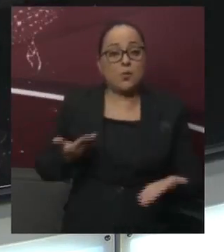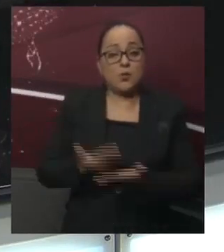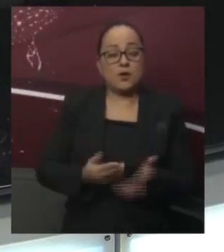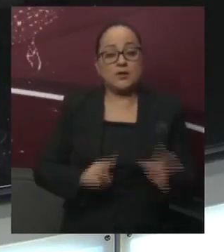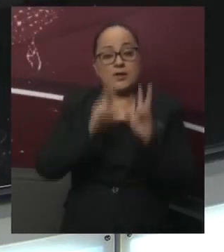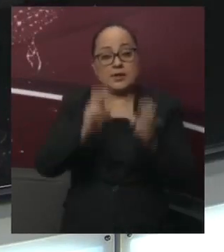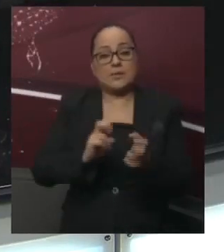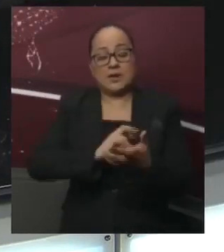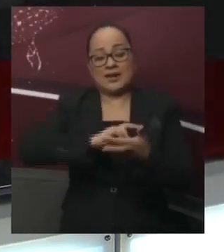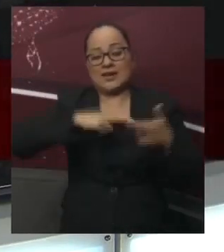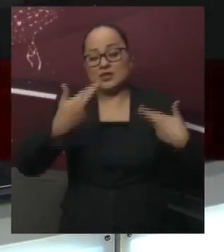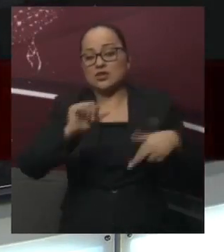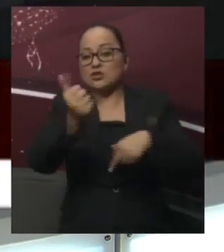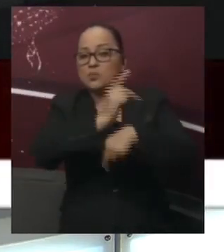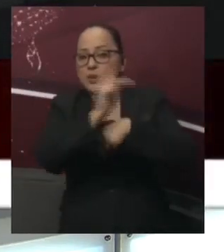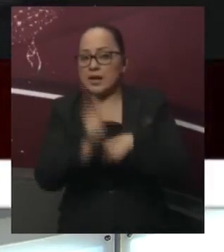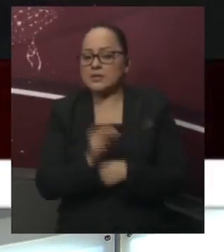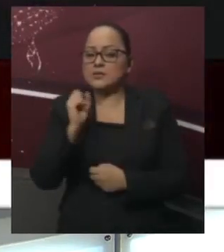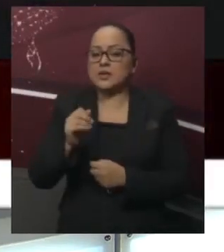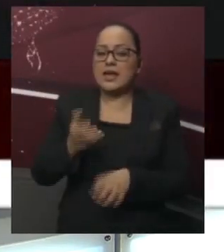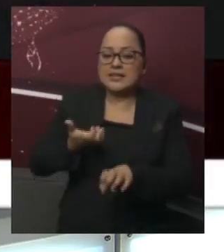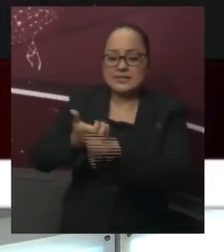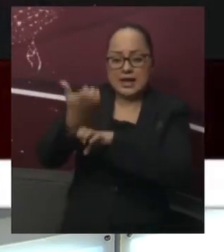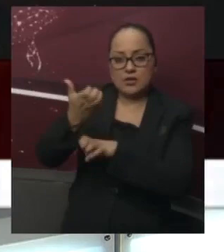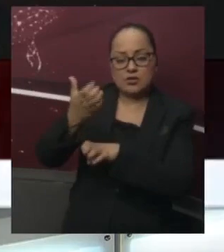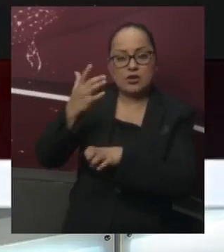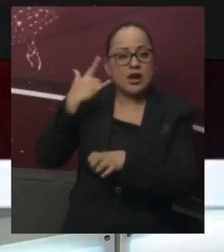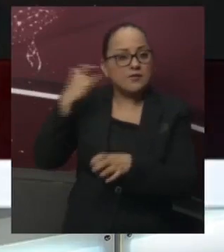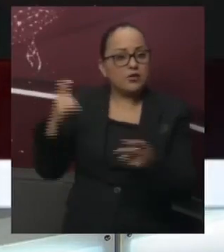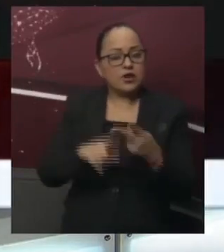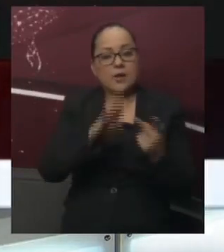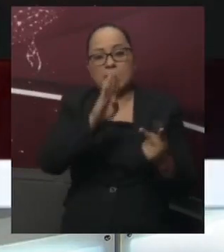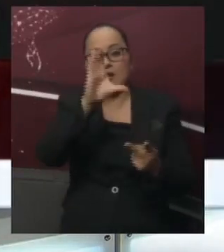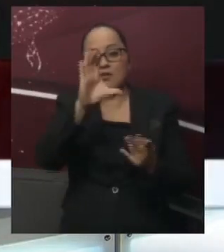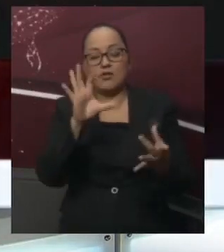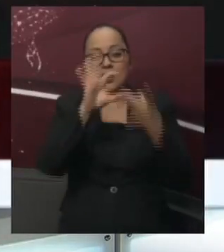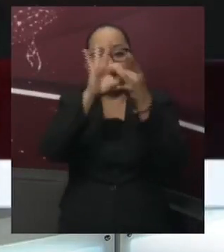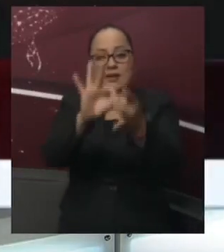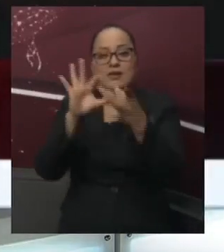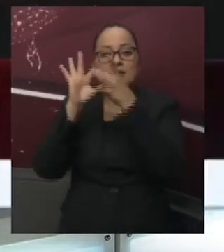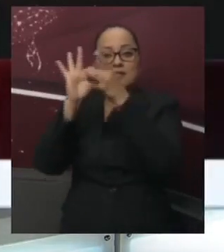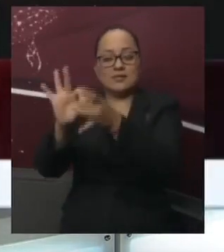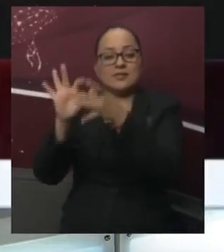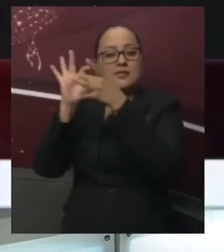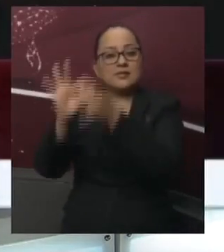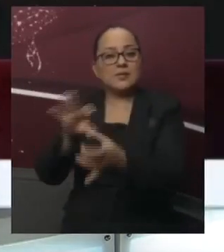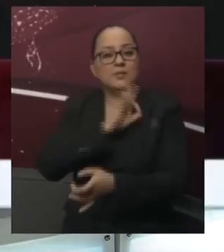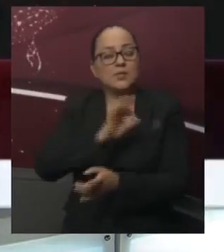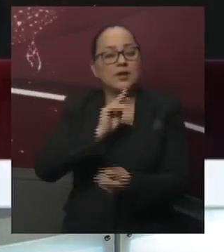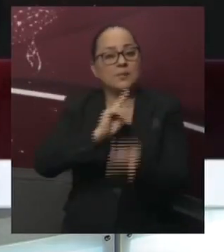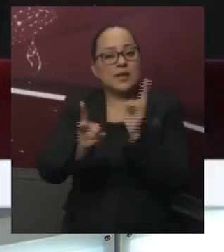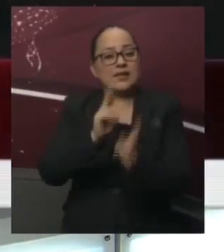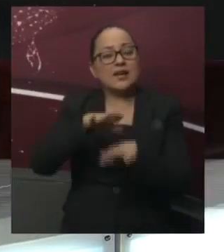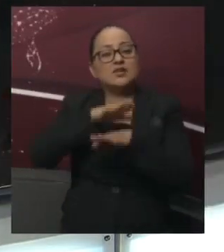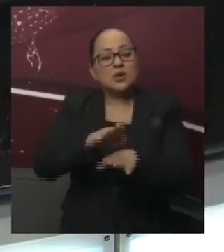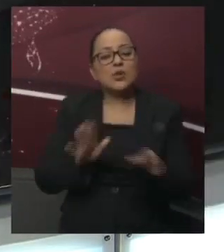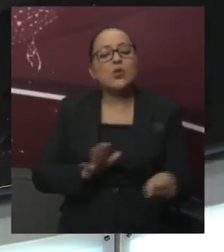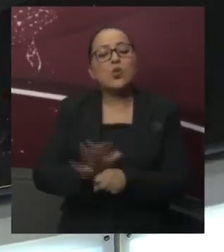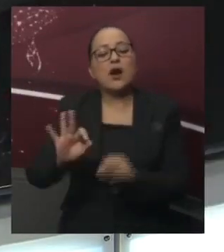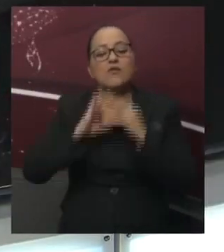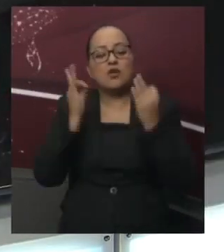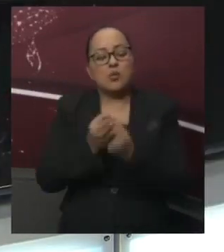agenda de política exterior, sí pueden los estados de California y Baja California hablar sobre qué podemos meter como un mecanismo